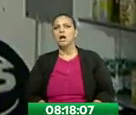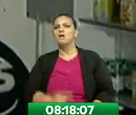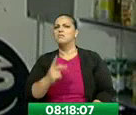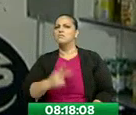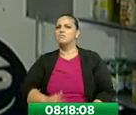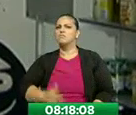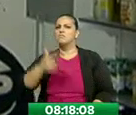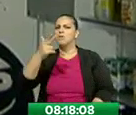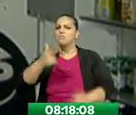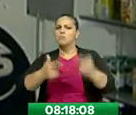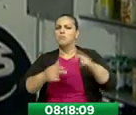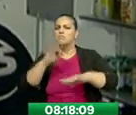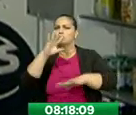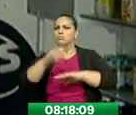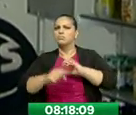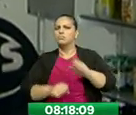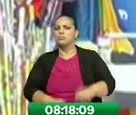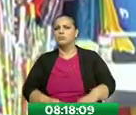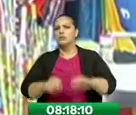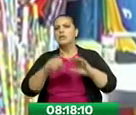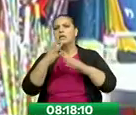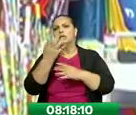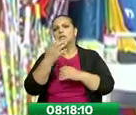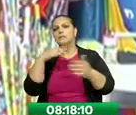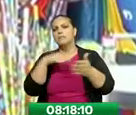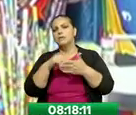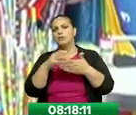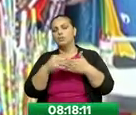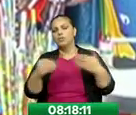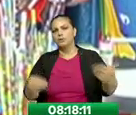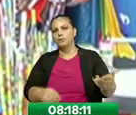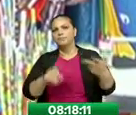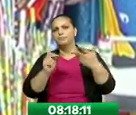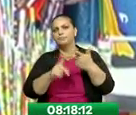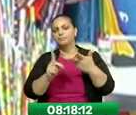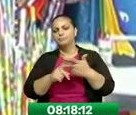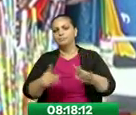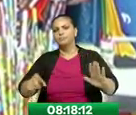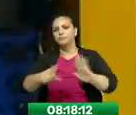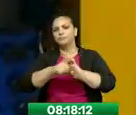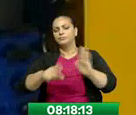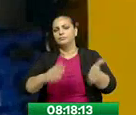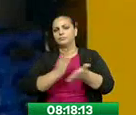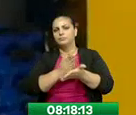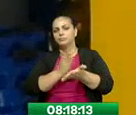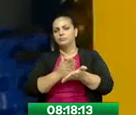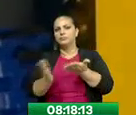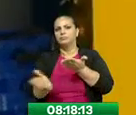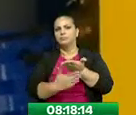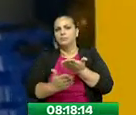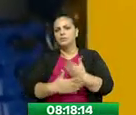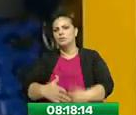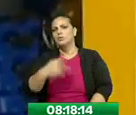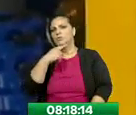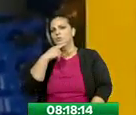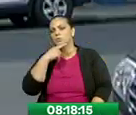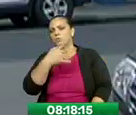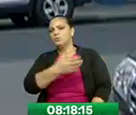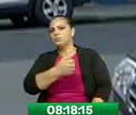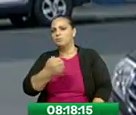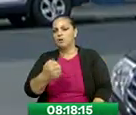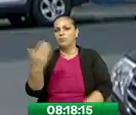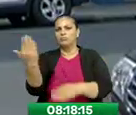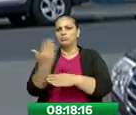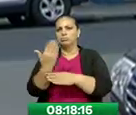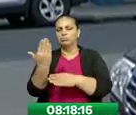dándonos seguimiento para poder entrar ellos. En horas de la noche del mismo lunes, personas que portaban pistolas y revólveres ingresaron y